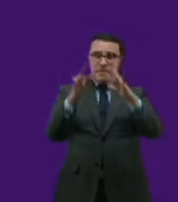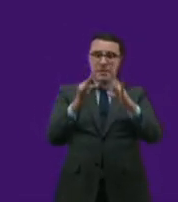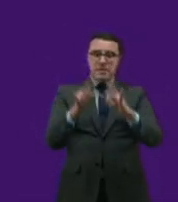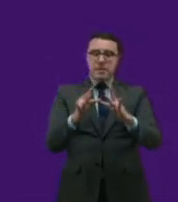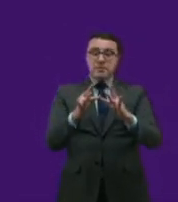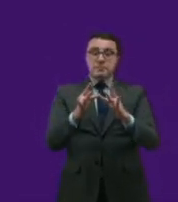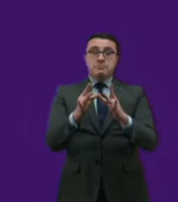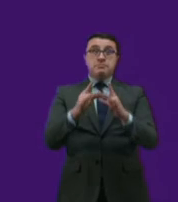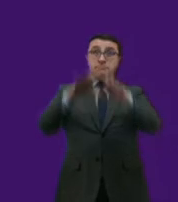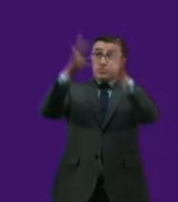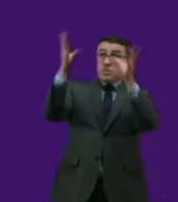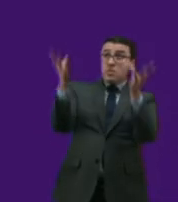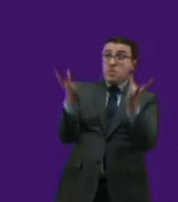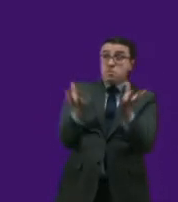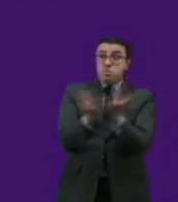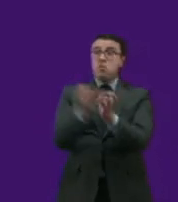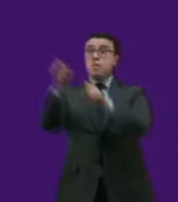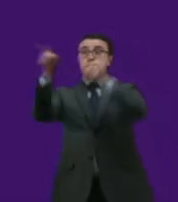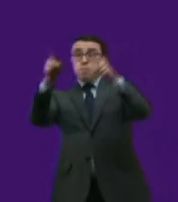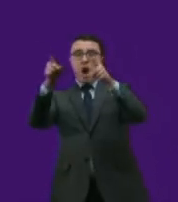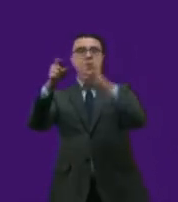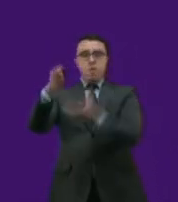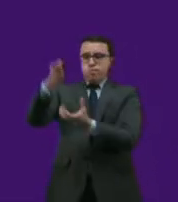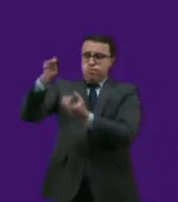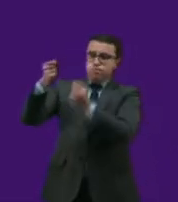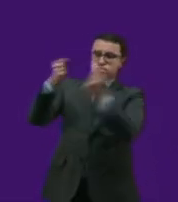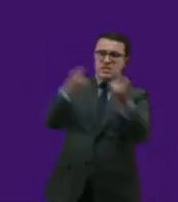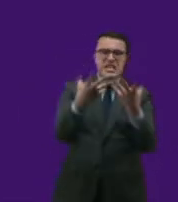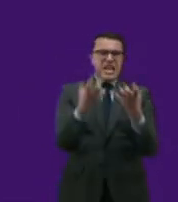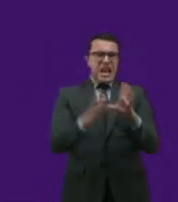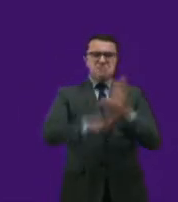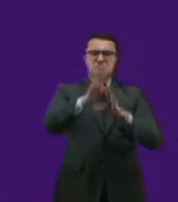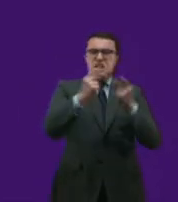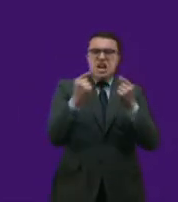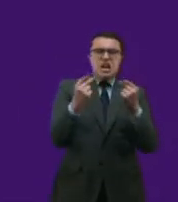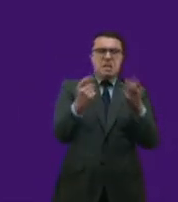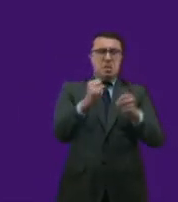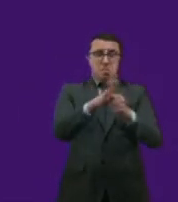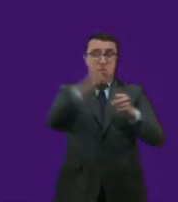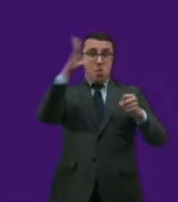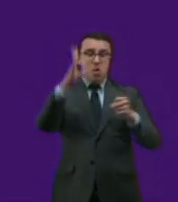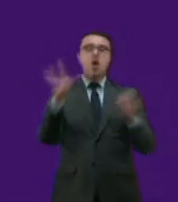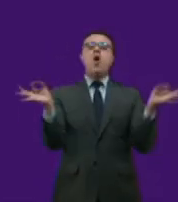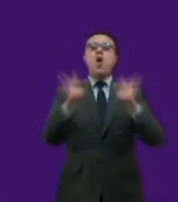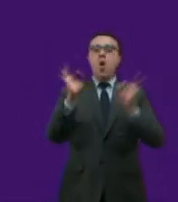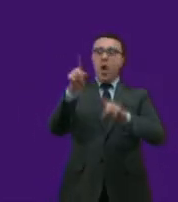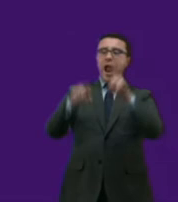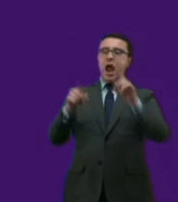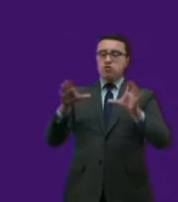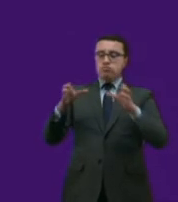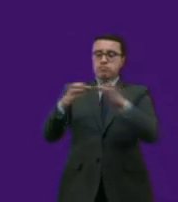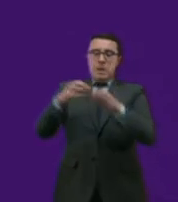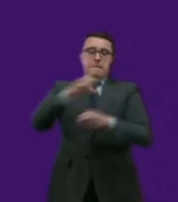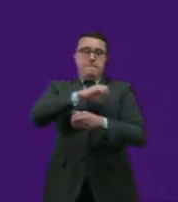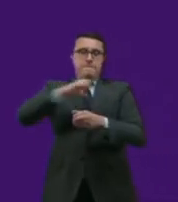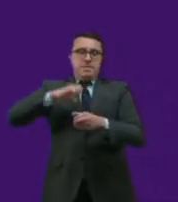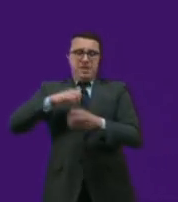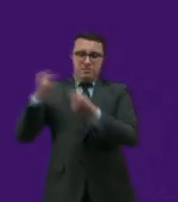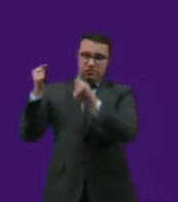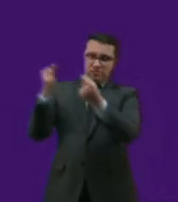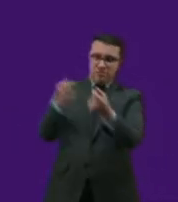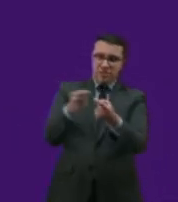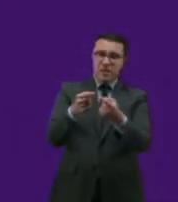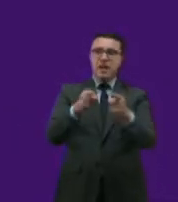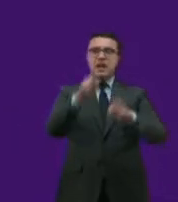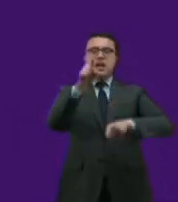inversionistas en el mundo que van a buscar crecimiento acelerado y explosivo. Hay otro tipo de inversionistas que son un club privado. Hay otros inversionistas que son una